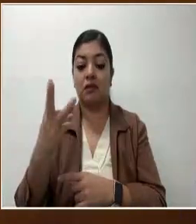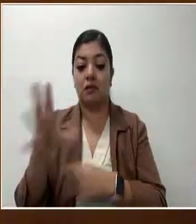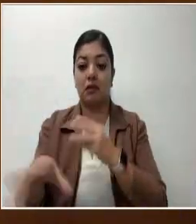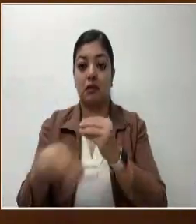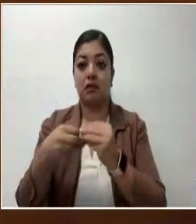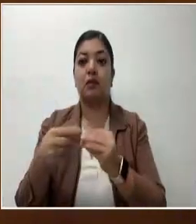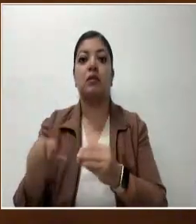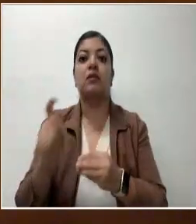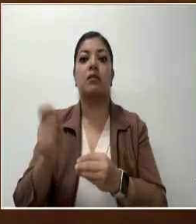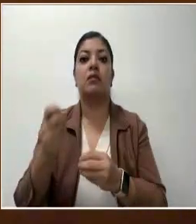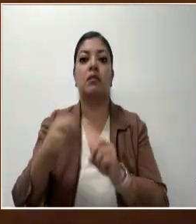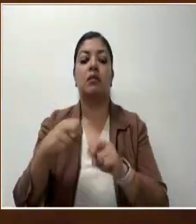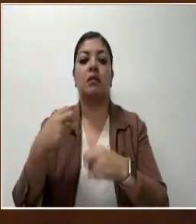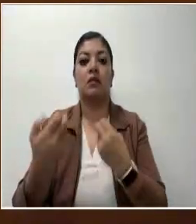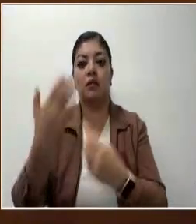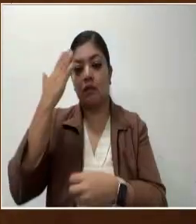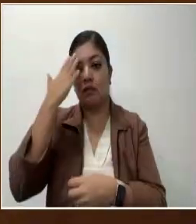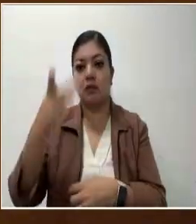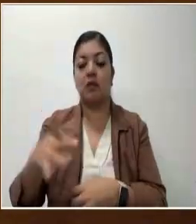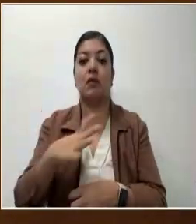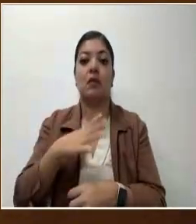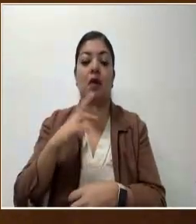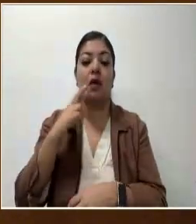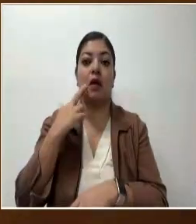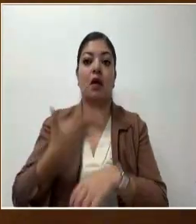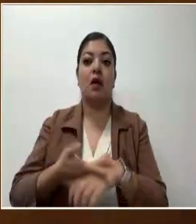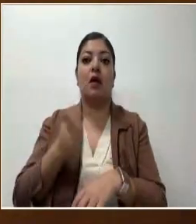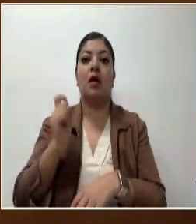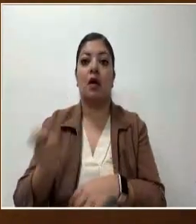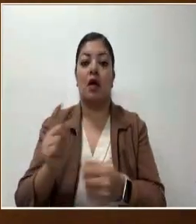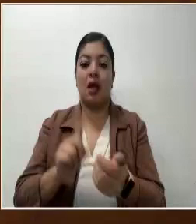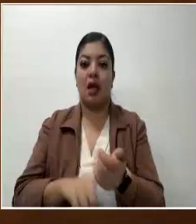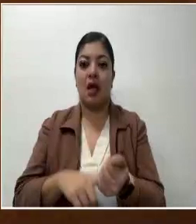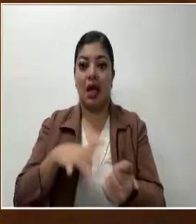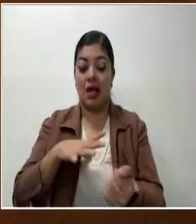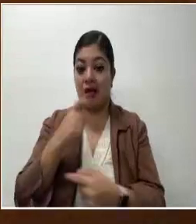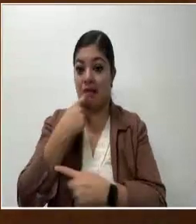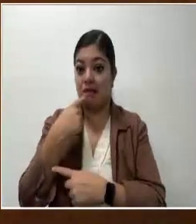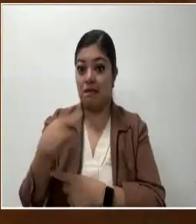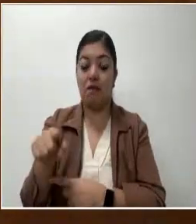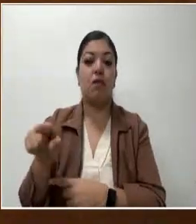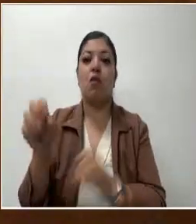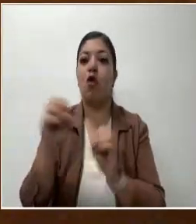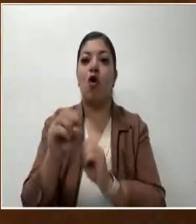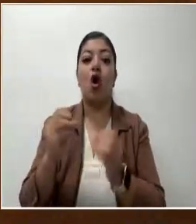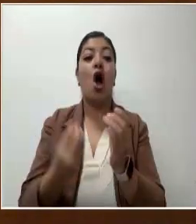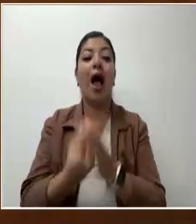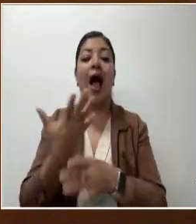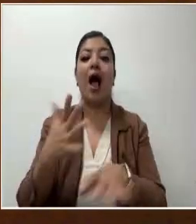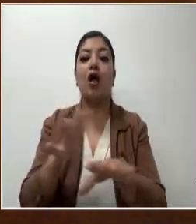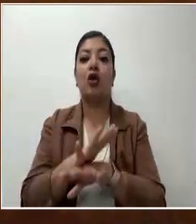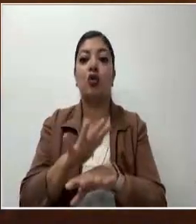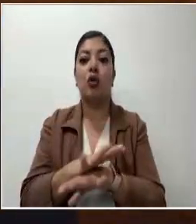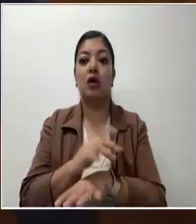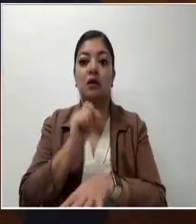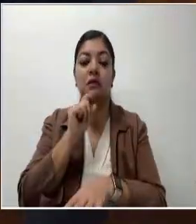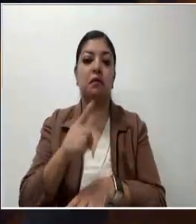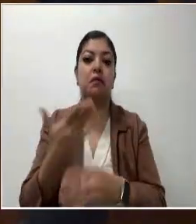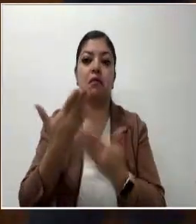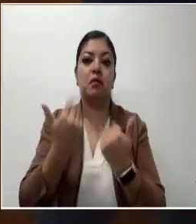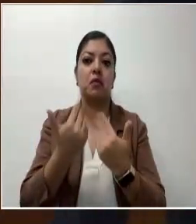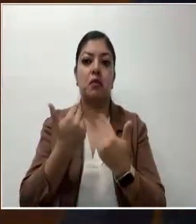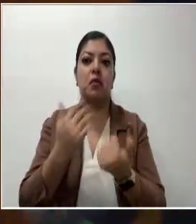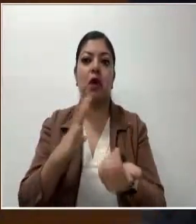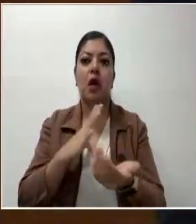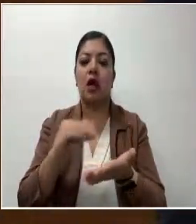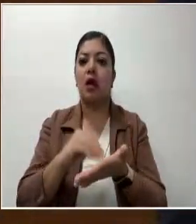magistraturas de este órgano jurisdiccional consideraron que en el caso del actor denunciado no se actualiza la cosa juzgada que invoca y tampoco se encuentra el principio